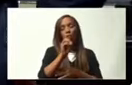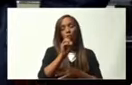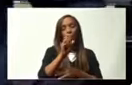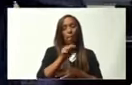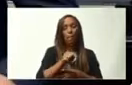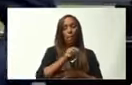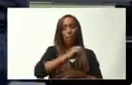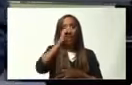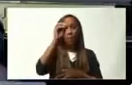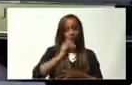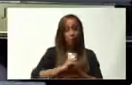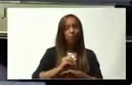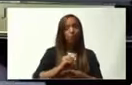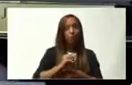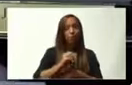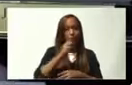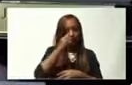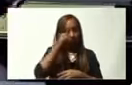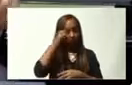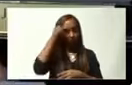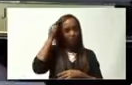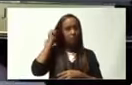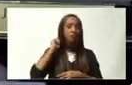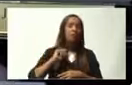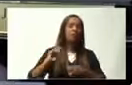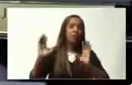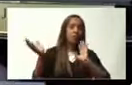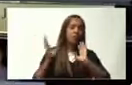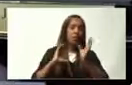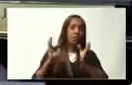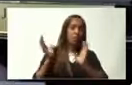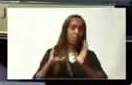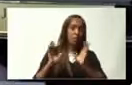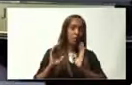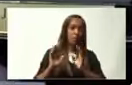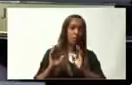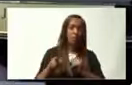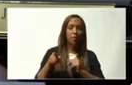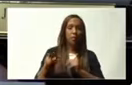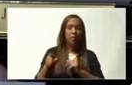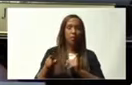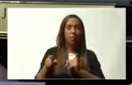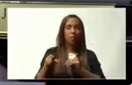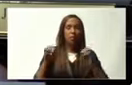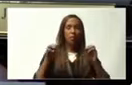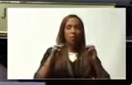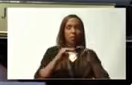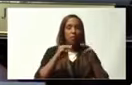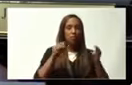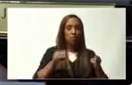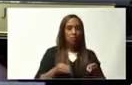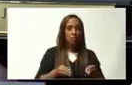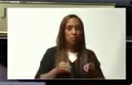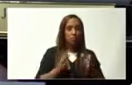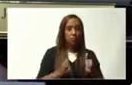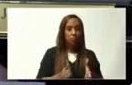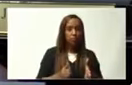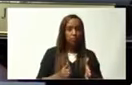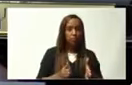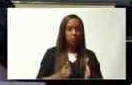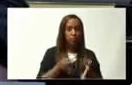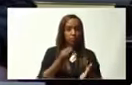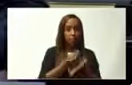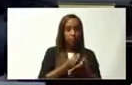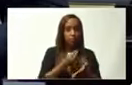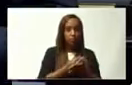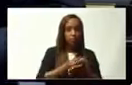el ministro de Hacienda? De que no, que han bajado, que han reducido la deuda. Claro, lo están comparando con el producto interno bruto,